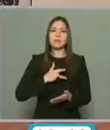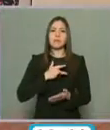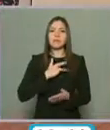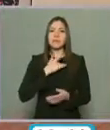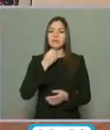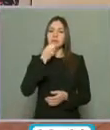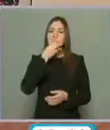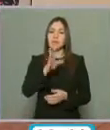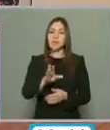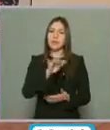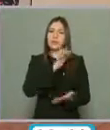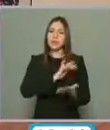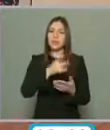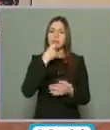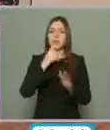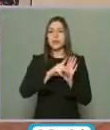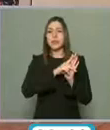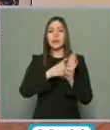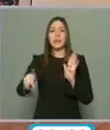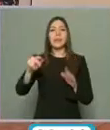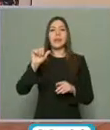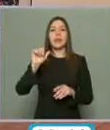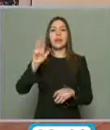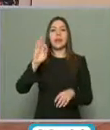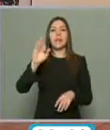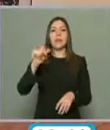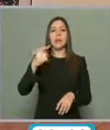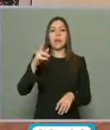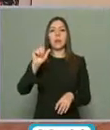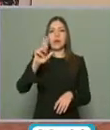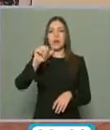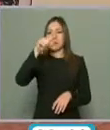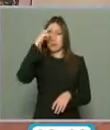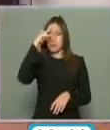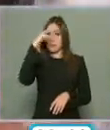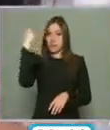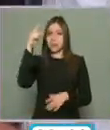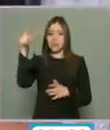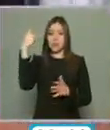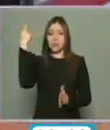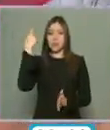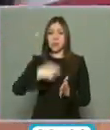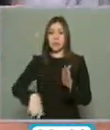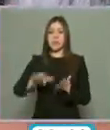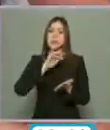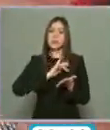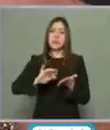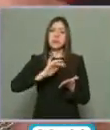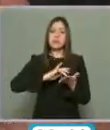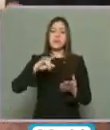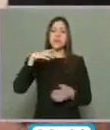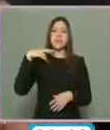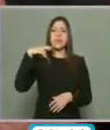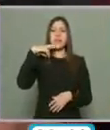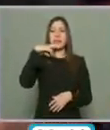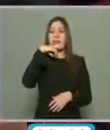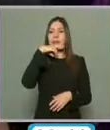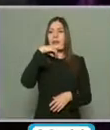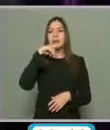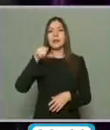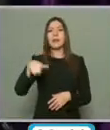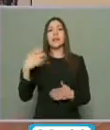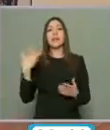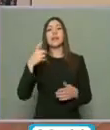a línea. La publicó Editorial Alfaguara, es muy fácil de conseguir. Y se lee muy rápido, porque